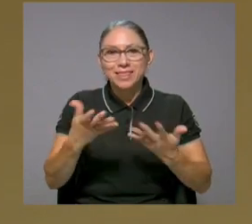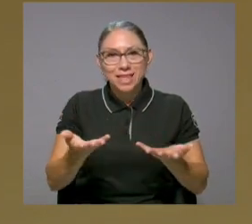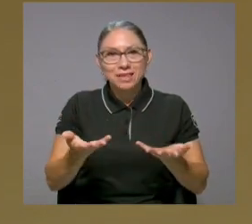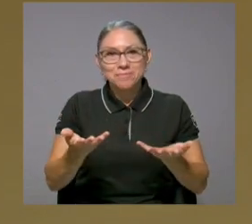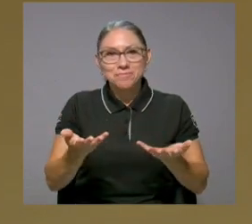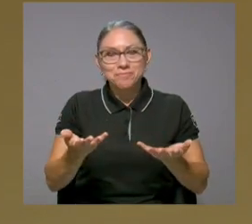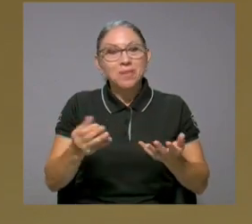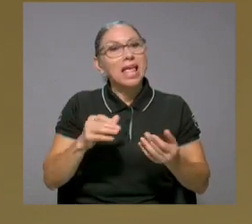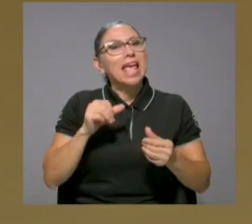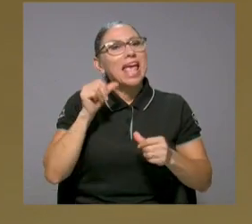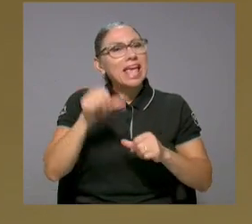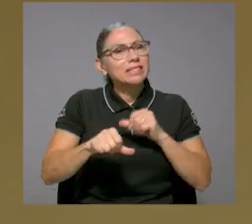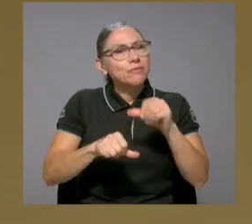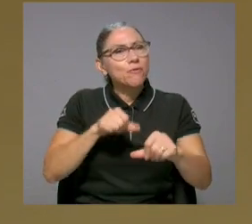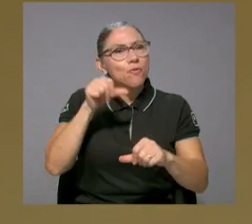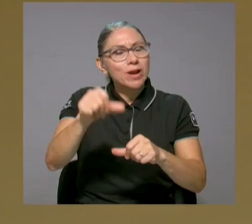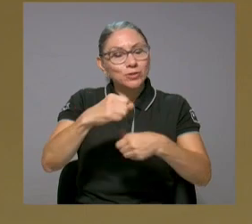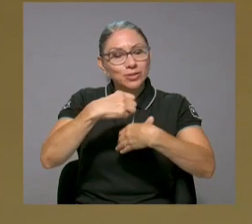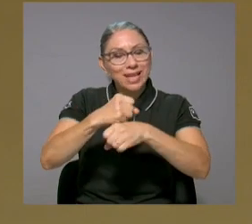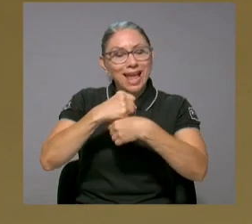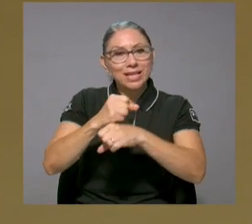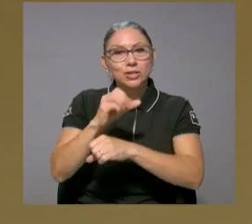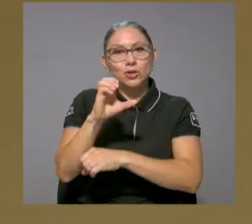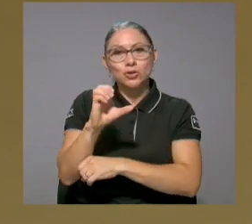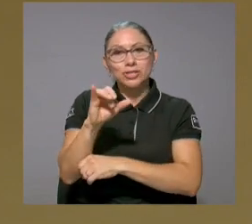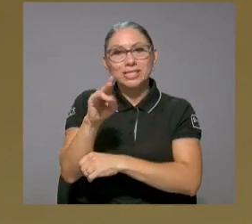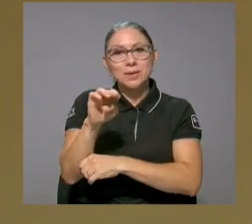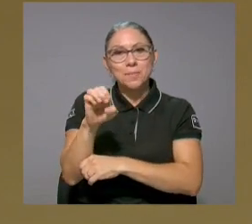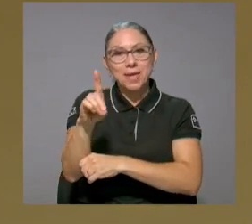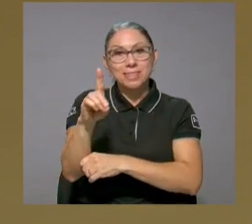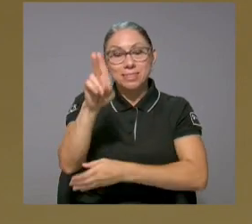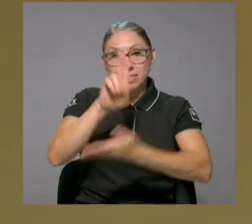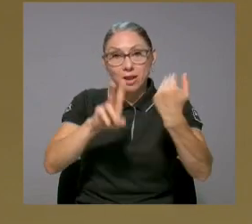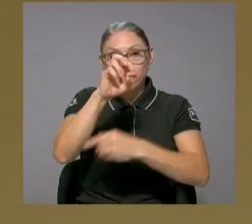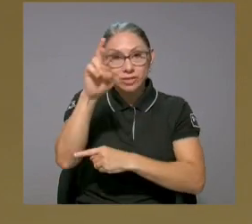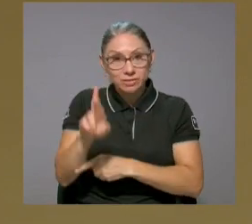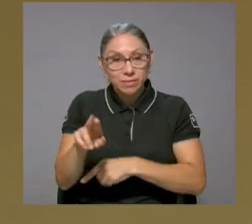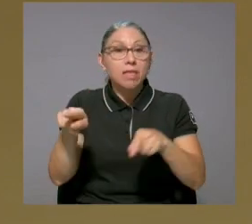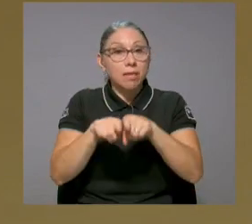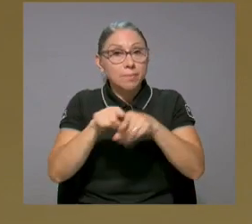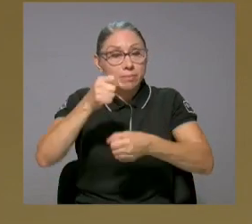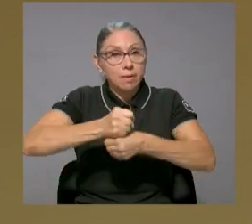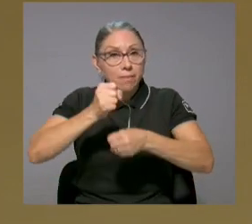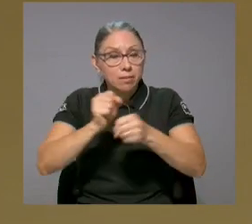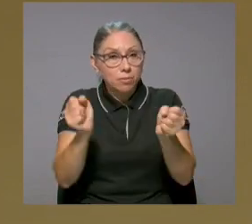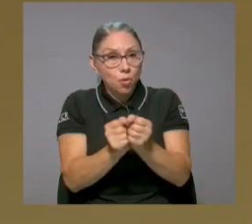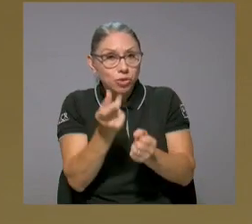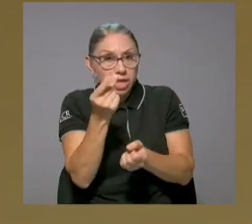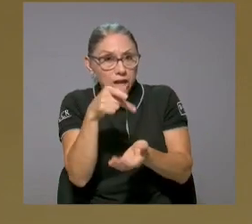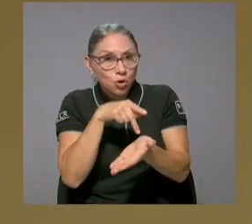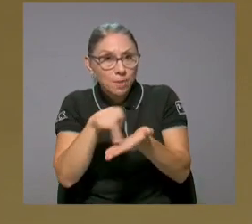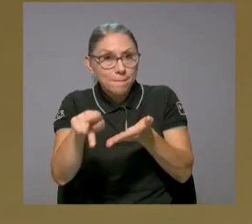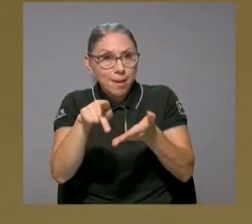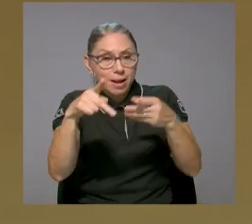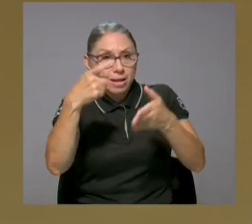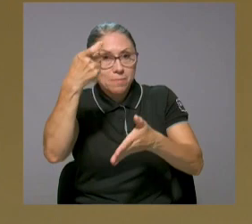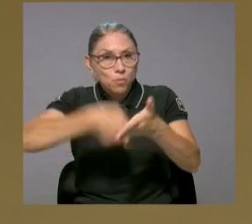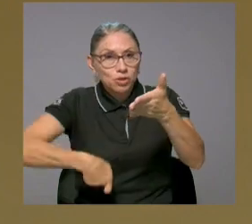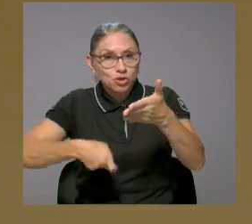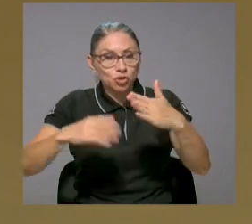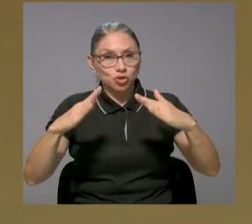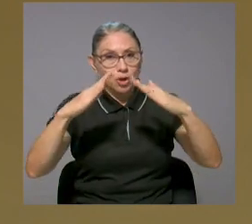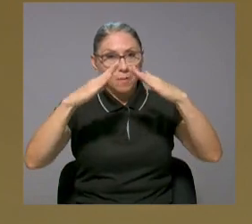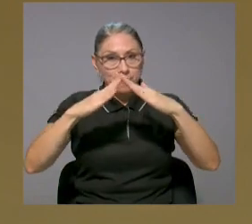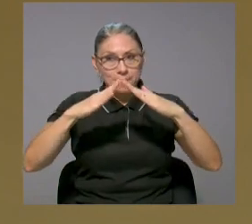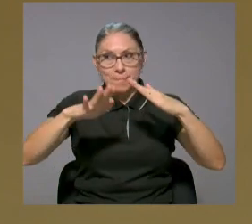los esfuerzos que el CIMED de la Universidad de Costa Rica, que también se paga con los impuestos que tributan los habitantes de este